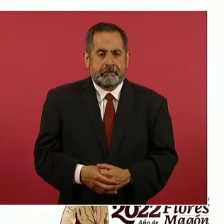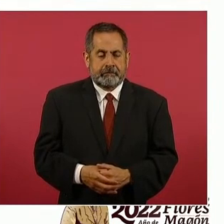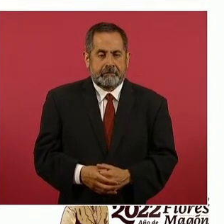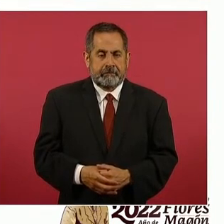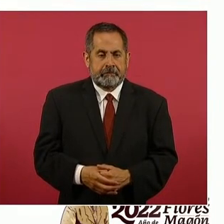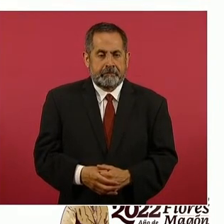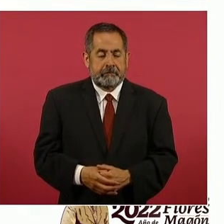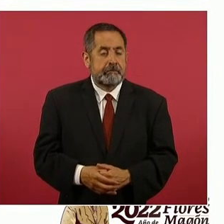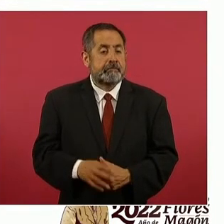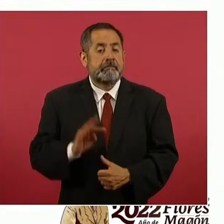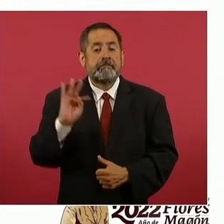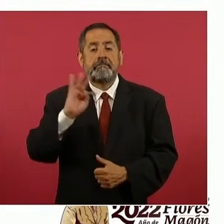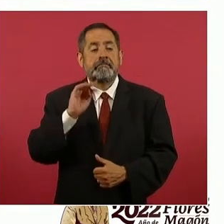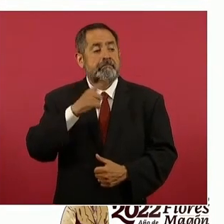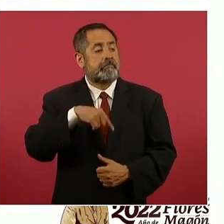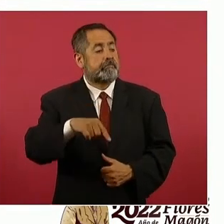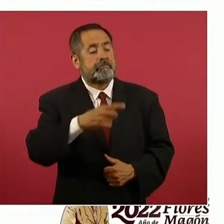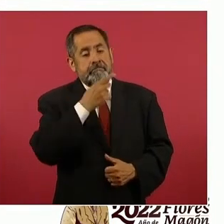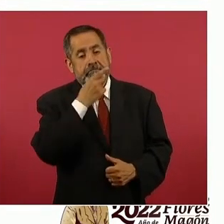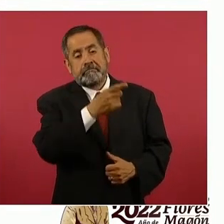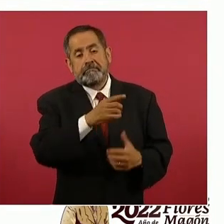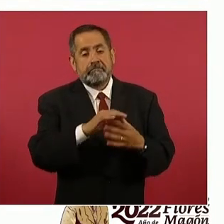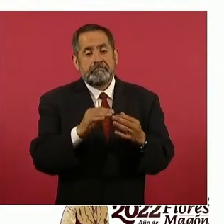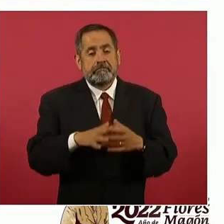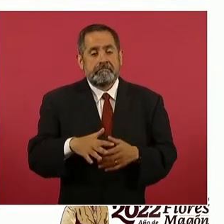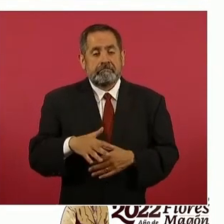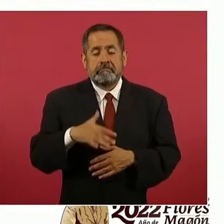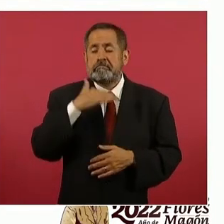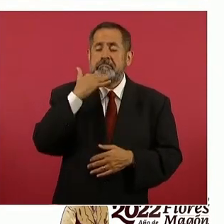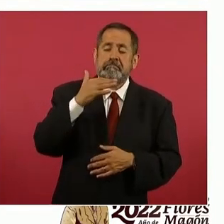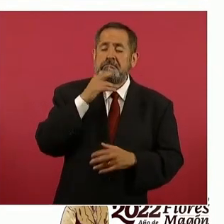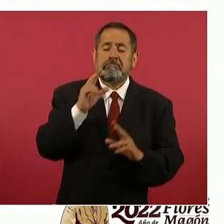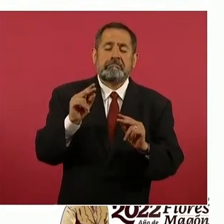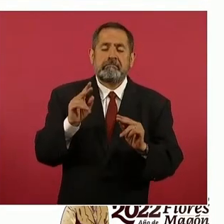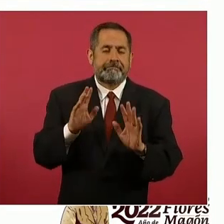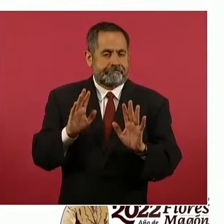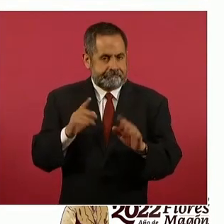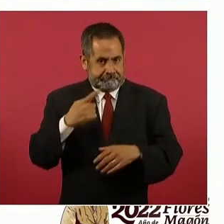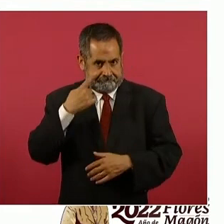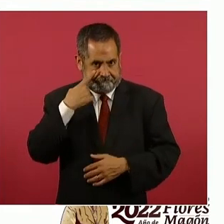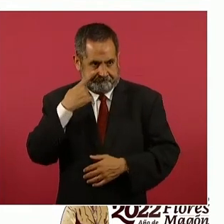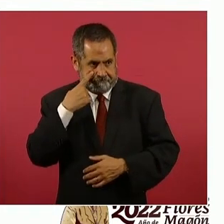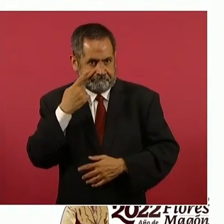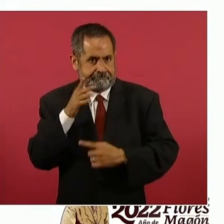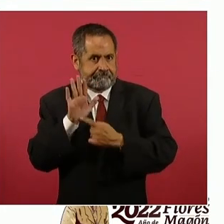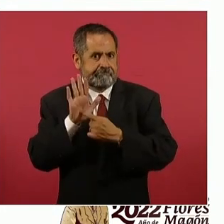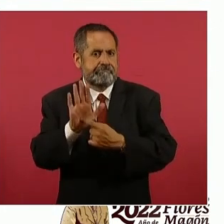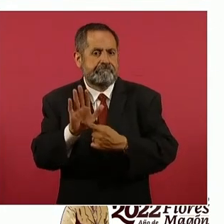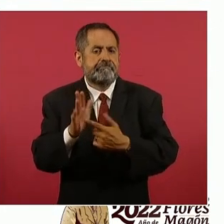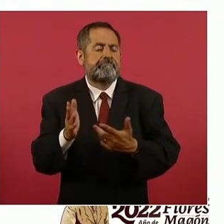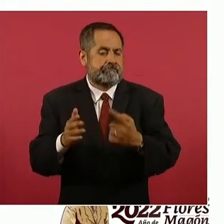Para los que dicen que la corrupción no es nada.